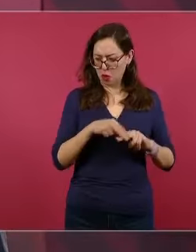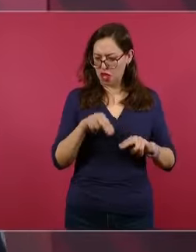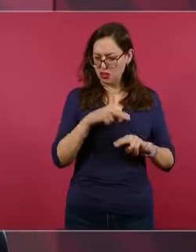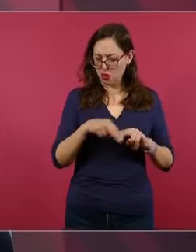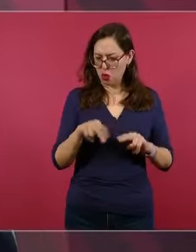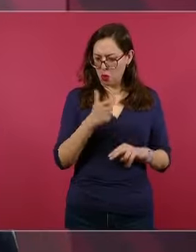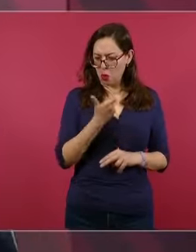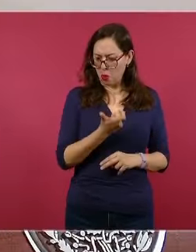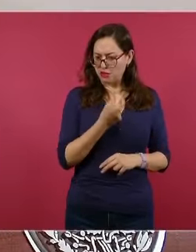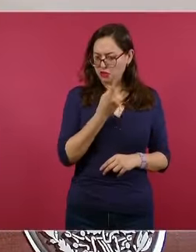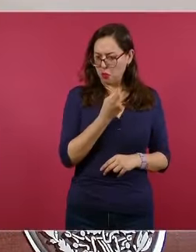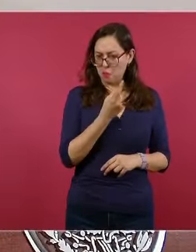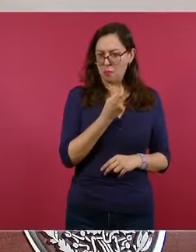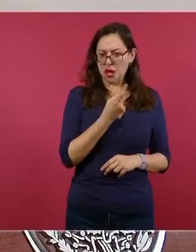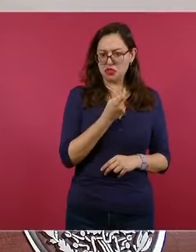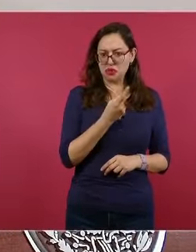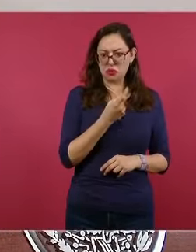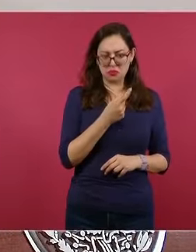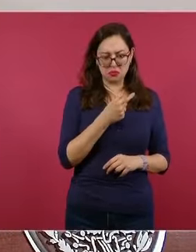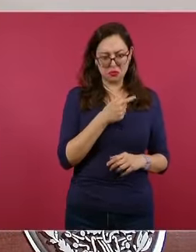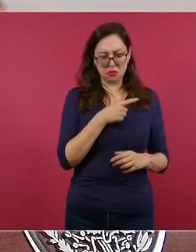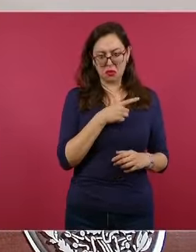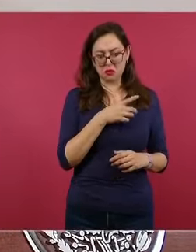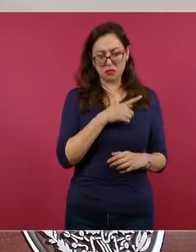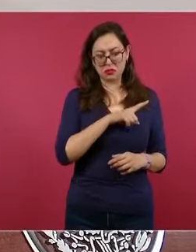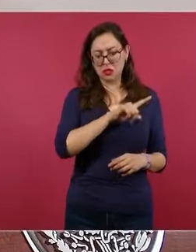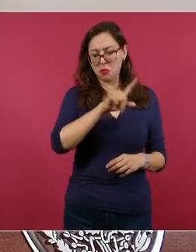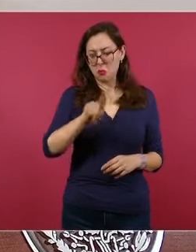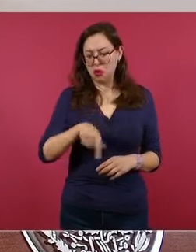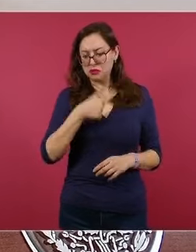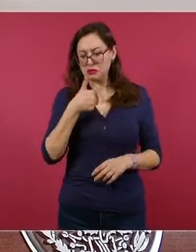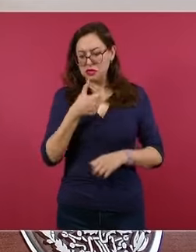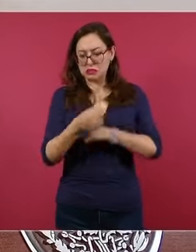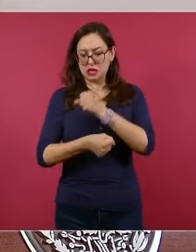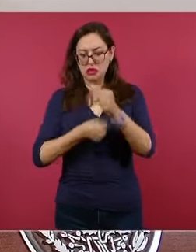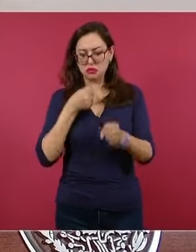terminé era dos pesos así